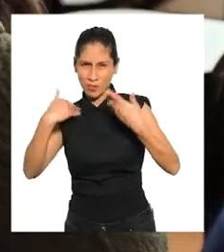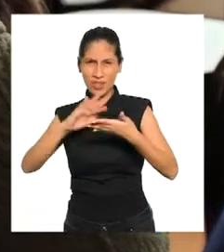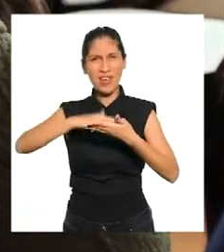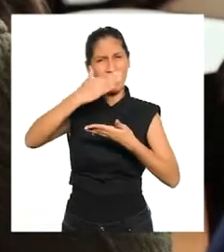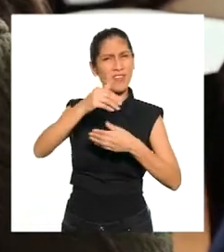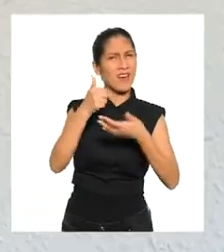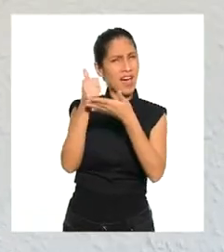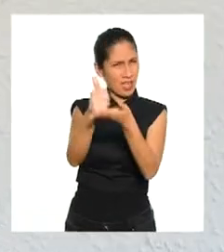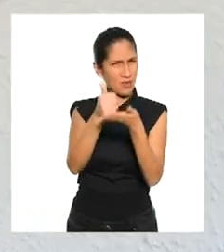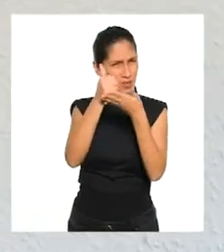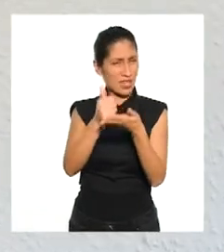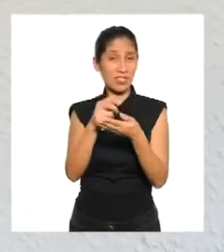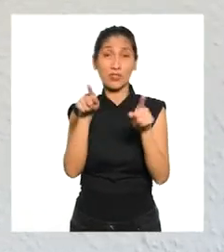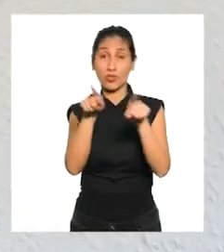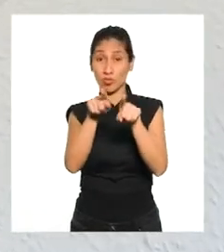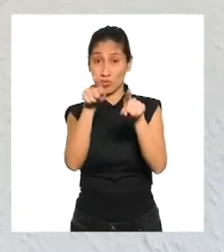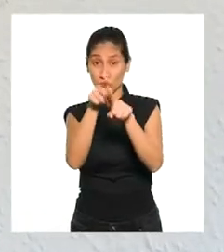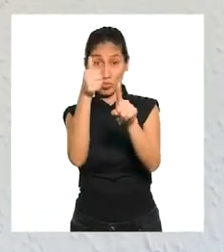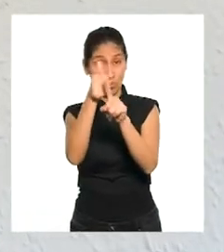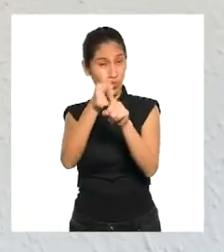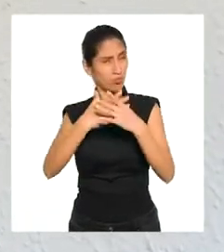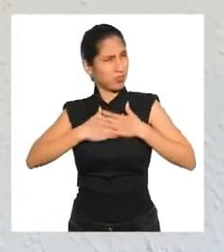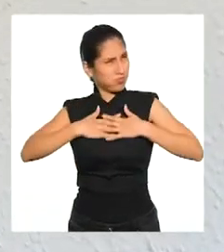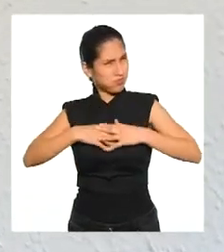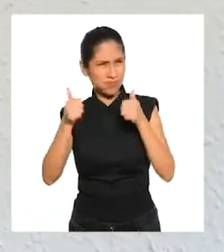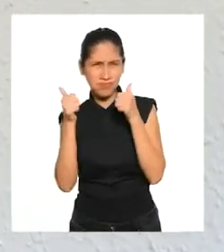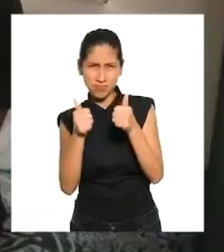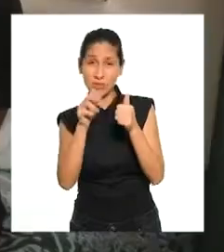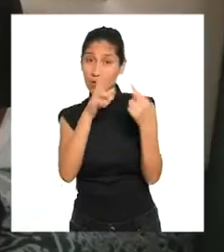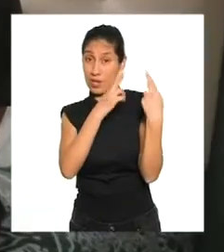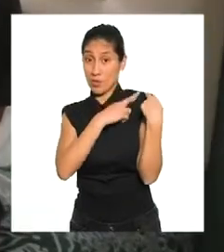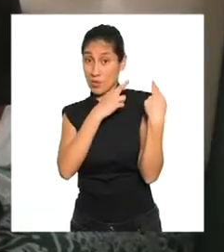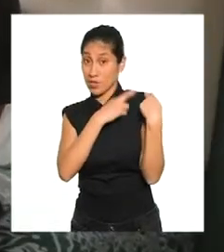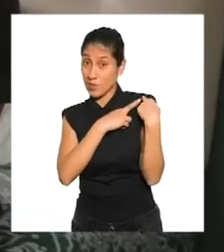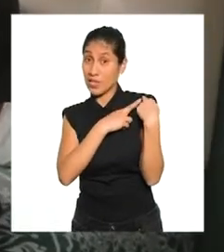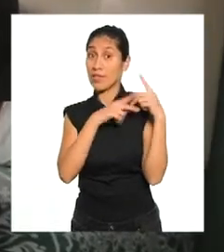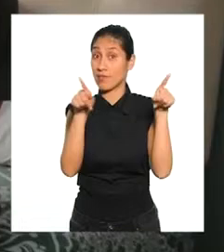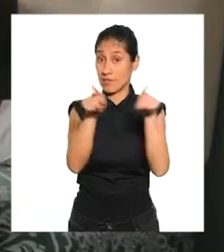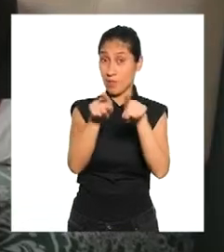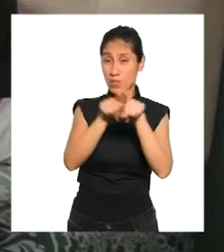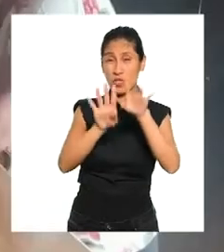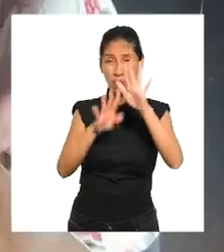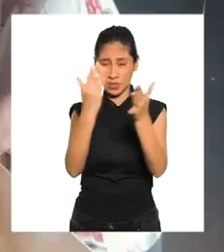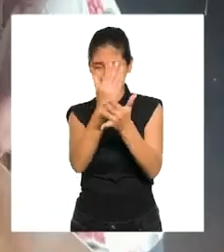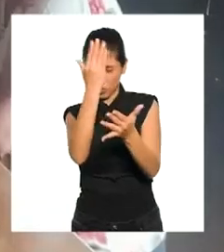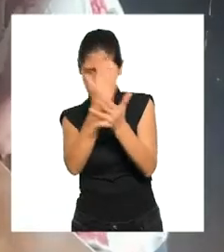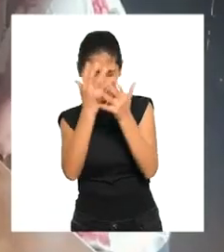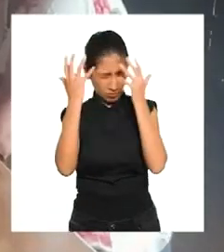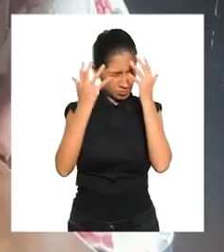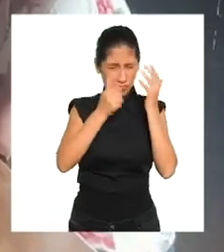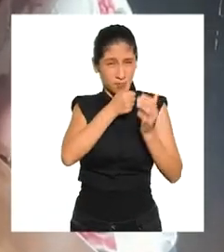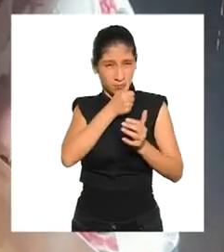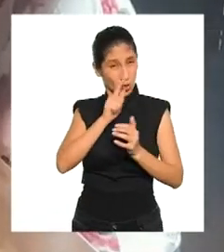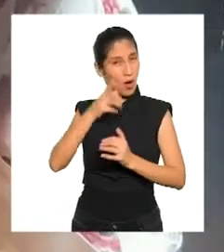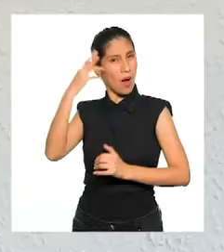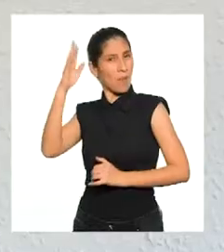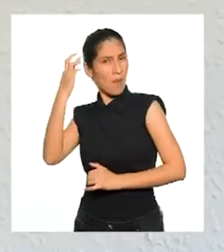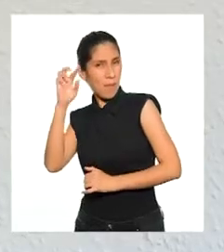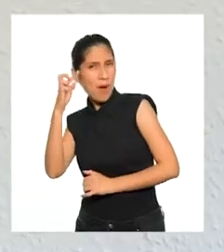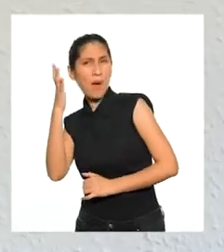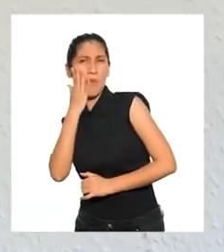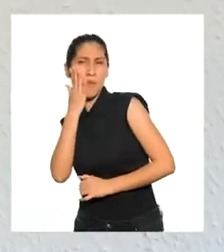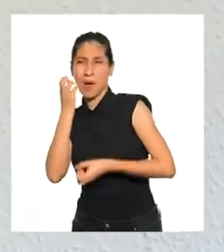cuando sea necesario. Valora tu autonomía y responsabilidad y ante cualquier dificultad habla con tu familia o